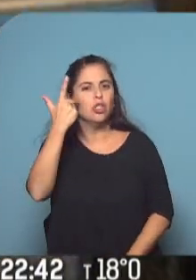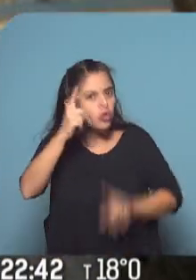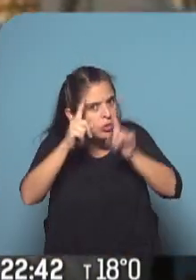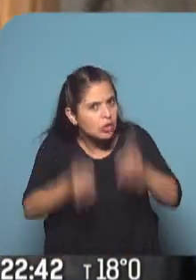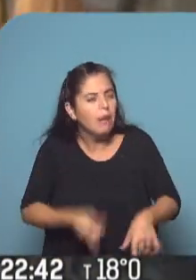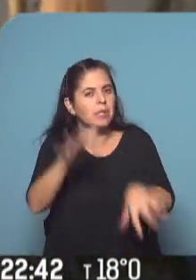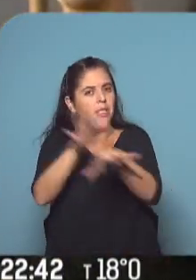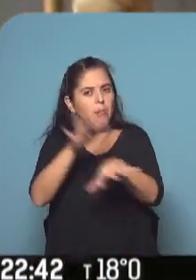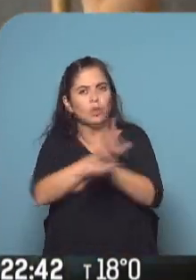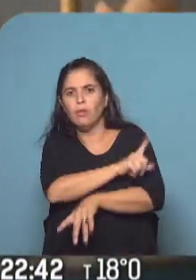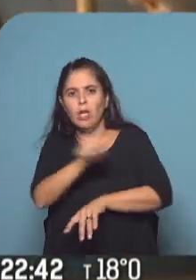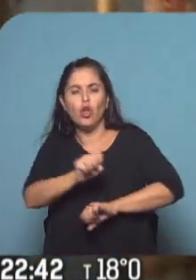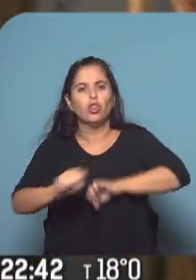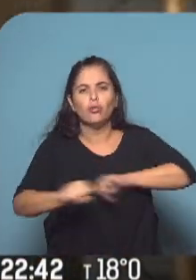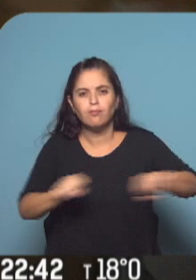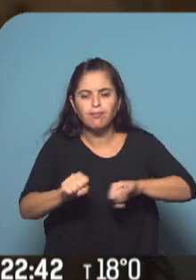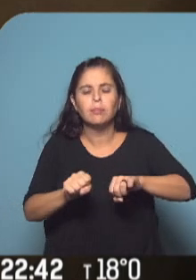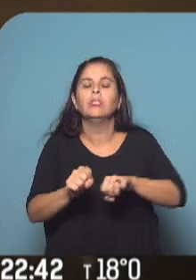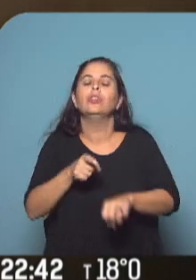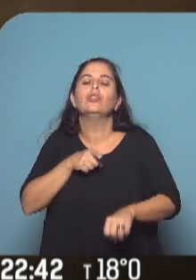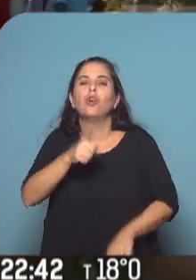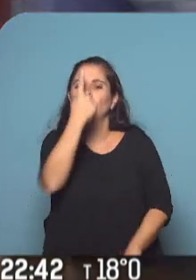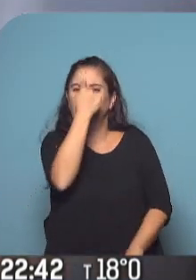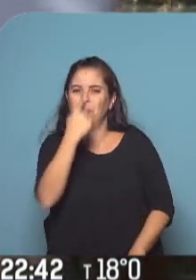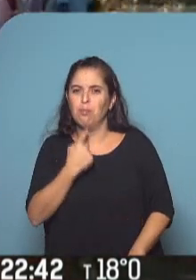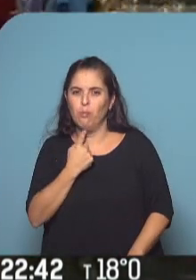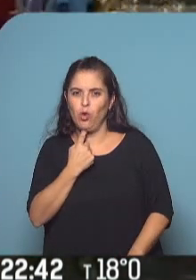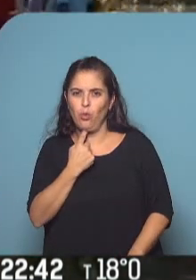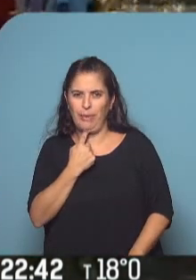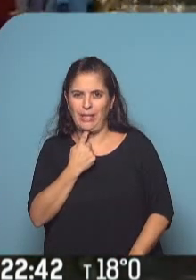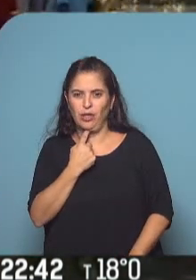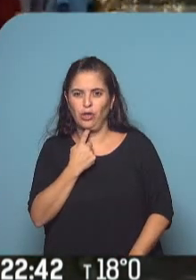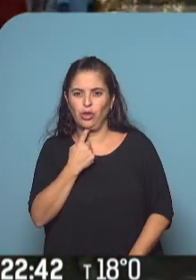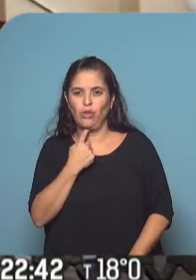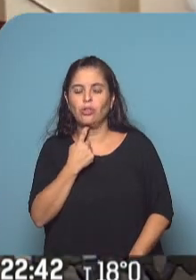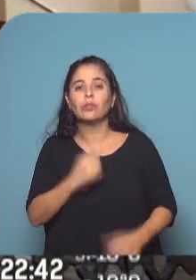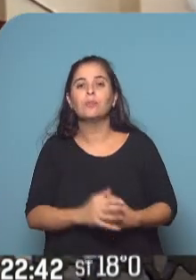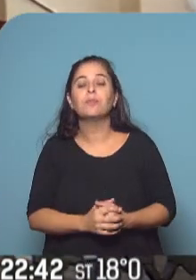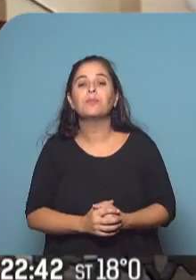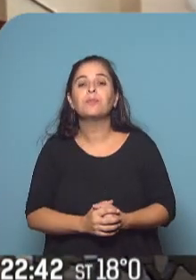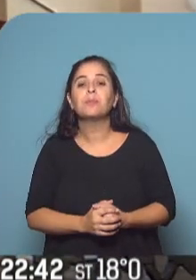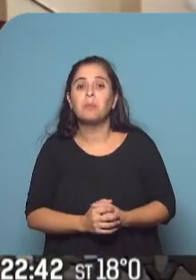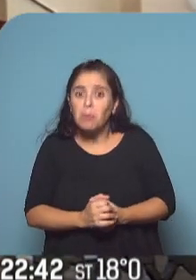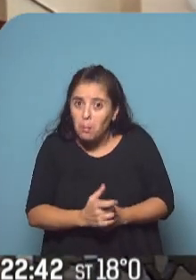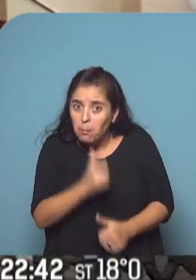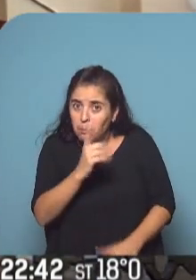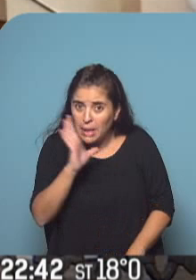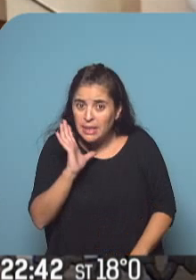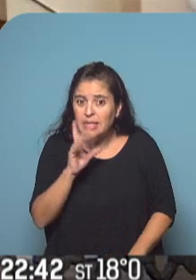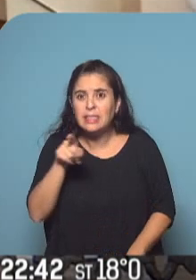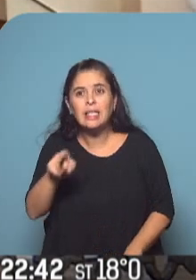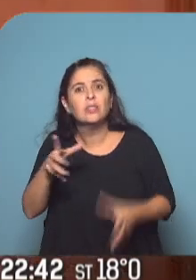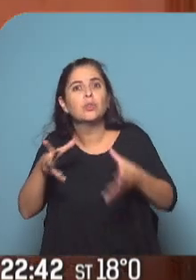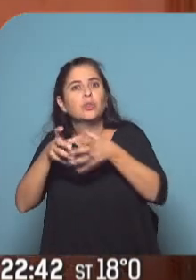ataques vandálicos contra monumentos budistas en Sri Lanka y se cree que el ISIS habría contribuido al cambio de orientación de